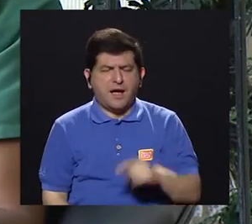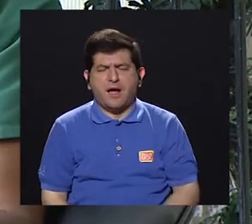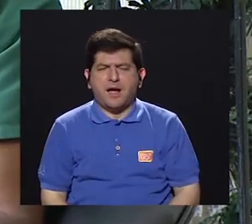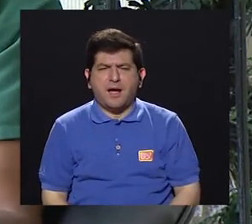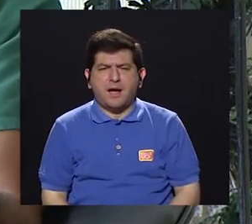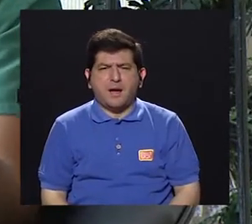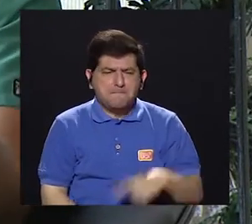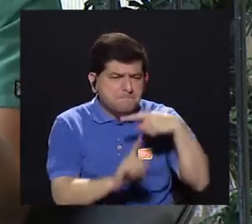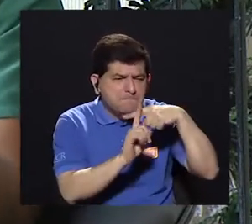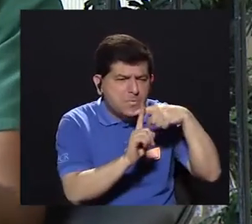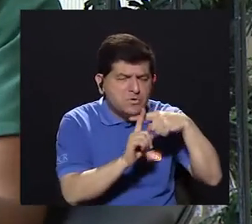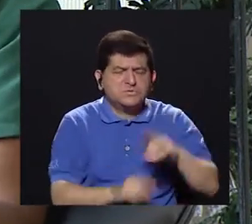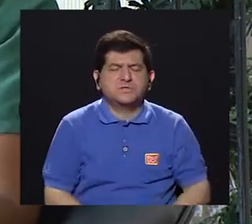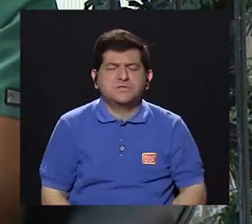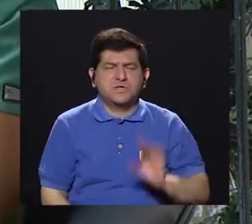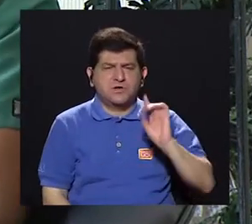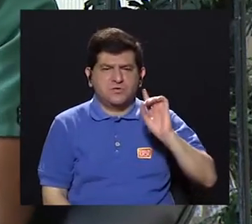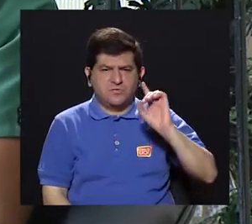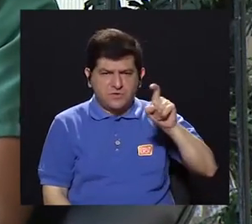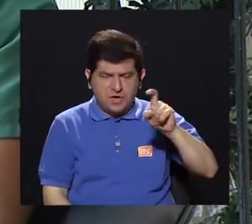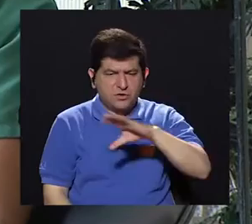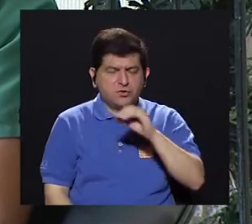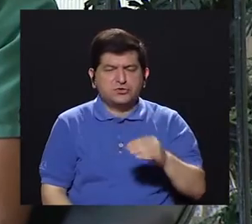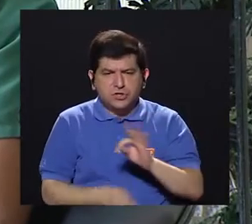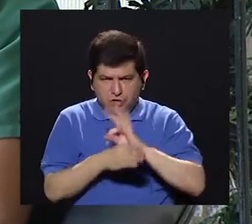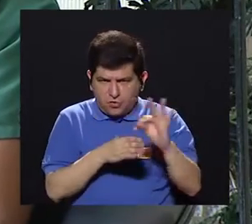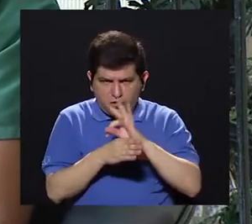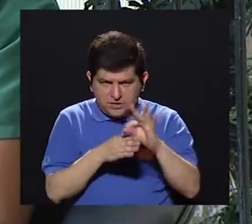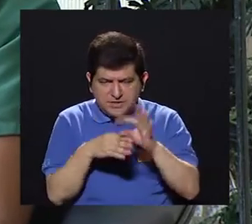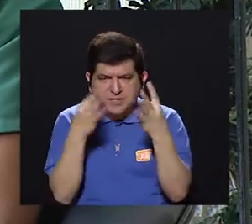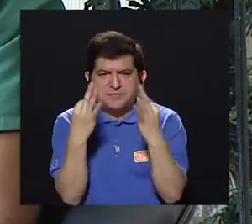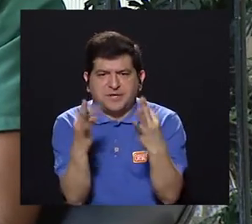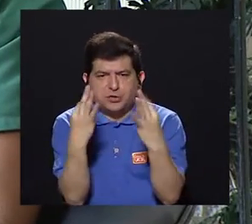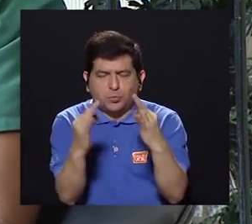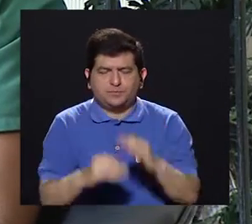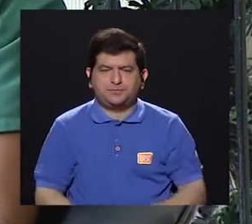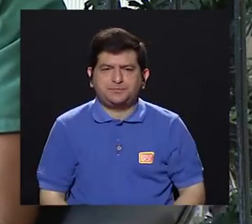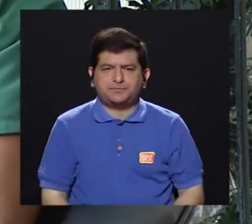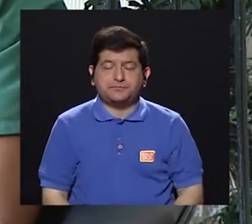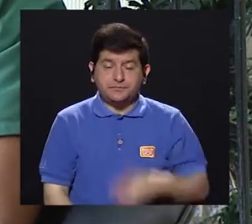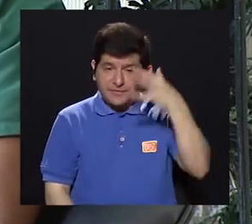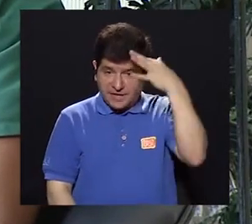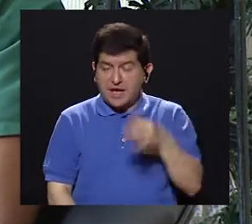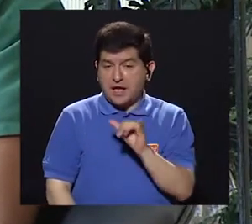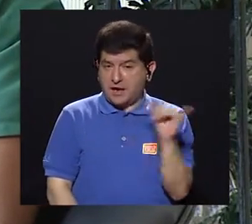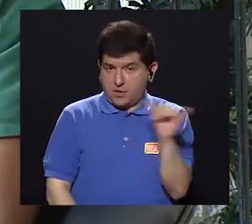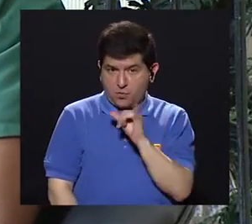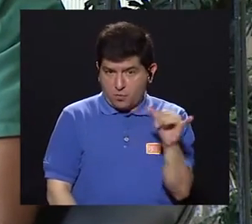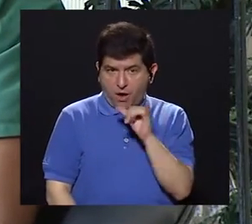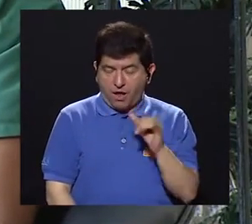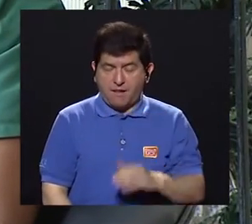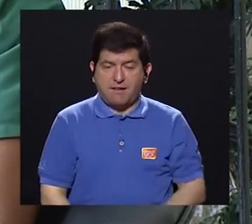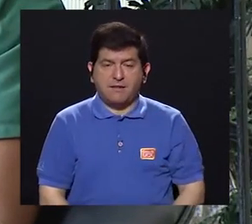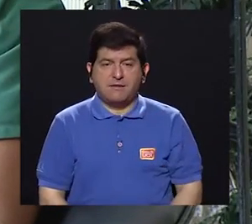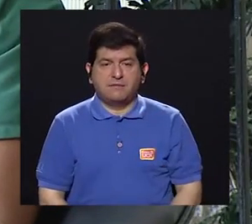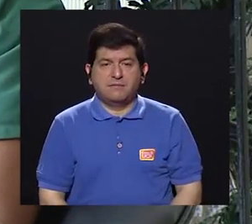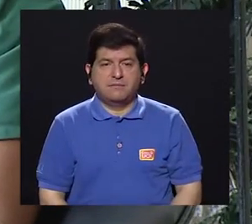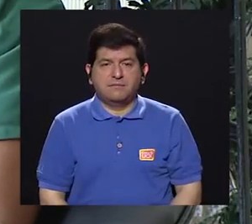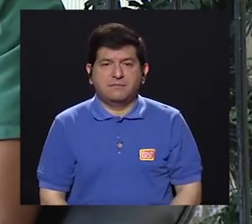optimización para un diagnóstico y un tratamiento para ellos. Creo que es importante también